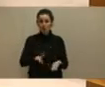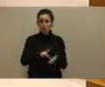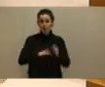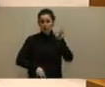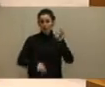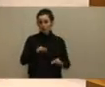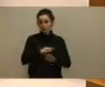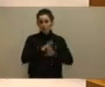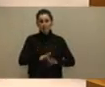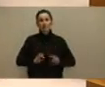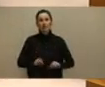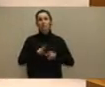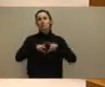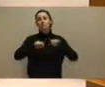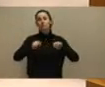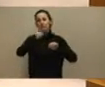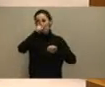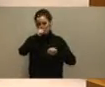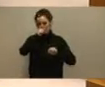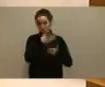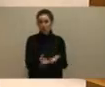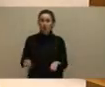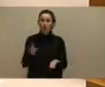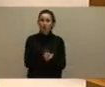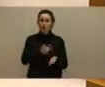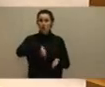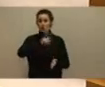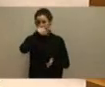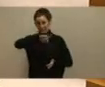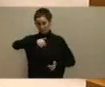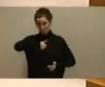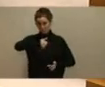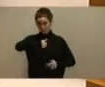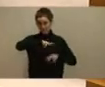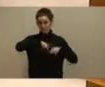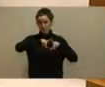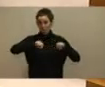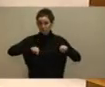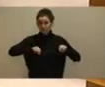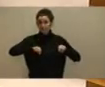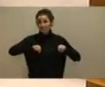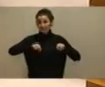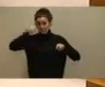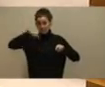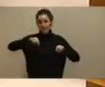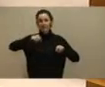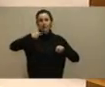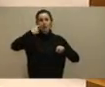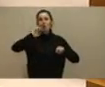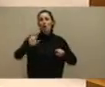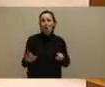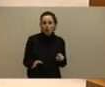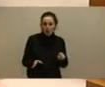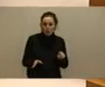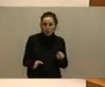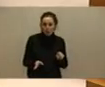de Asturias, se lo recuerdo, en este caso somos los denunciantes. Yo sé que ustedes no se quieren enterar o no lo quieren